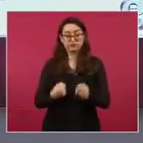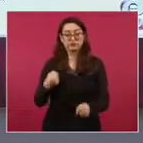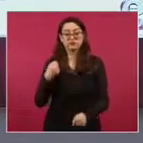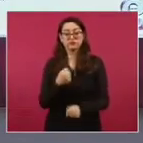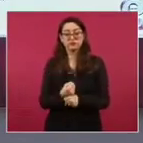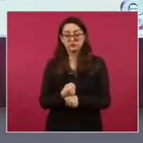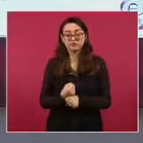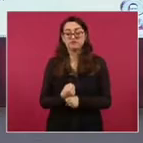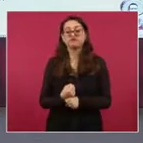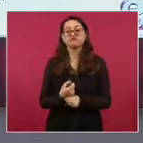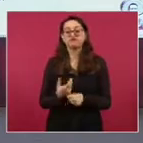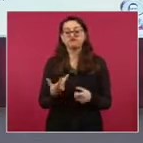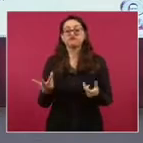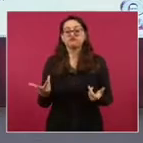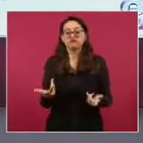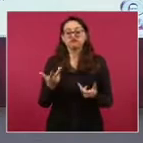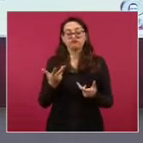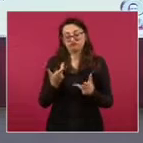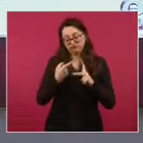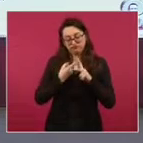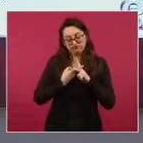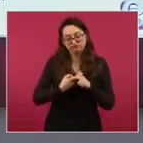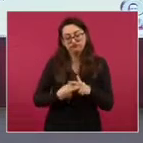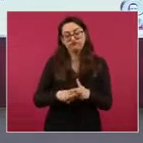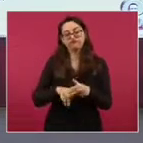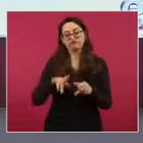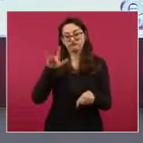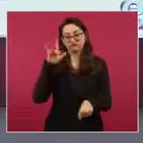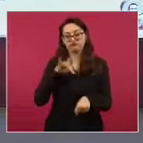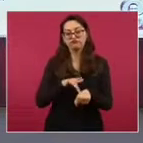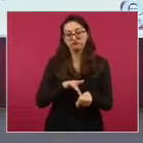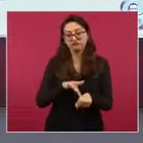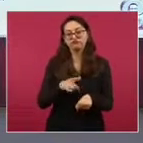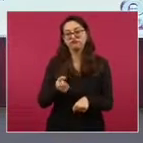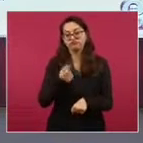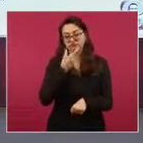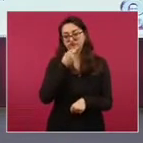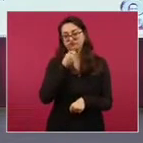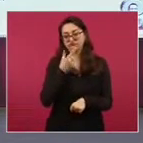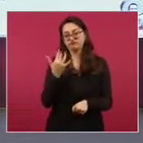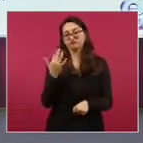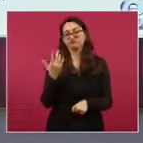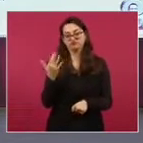juventud, en la adultez temprana, y la mitad lo iniciaron en este periodo de la vida.